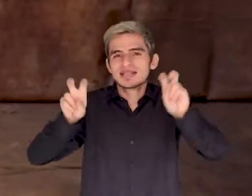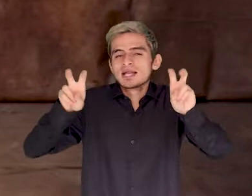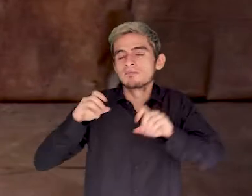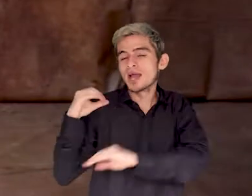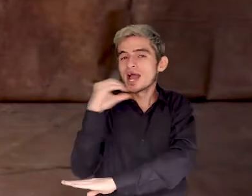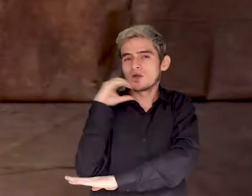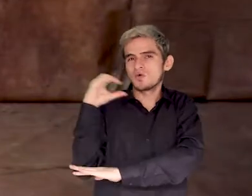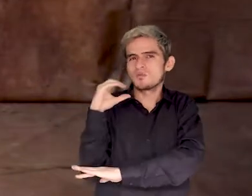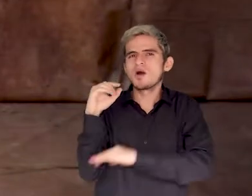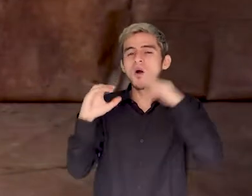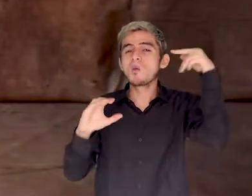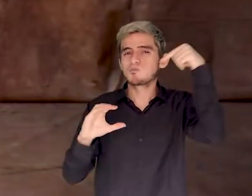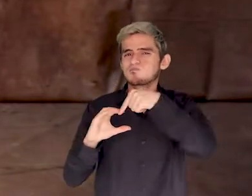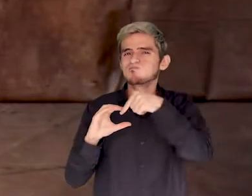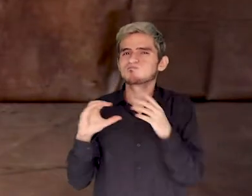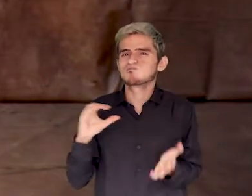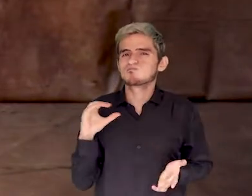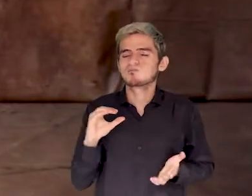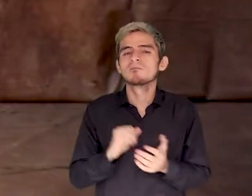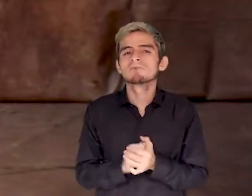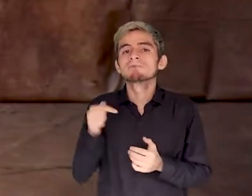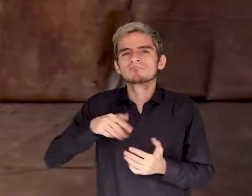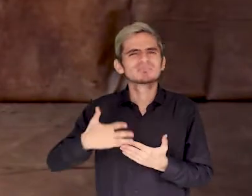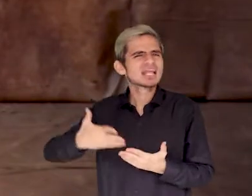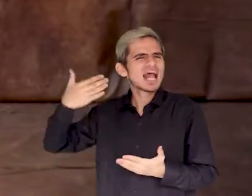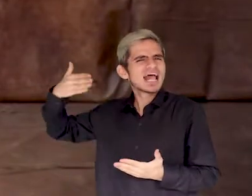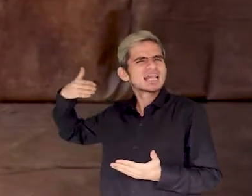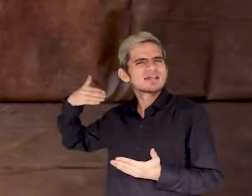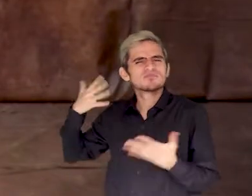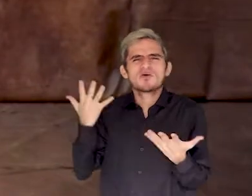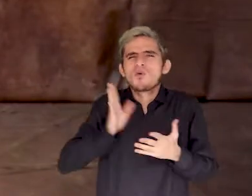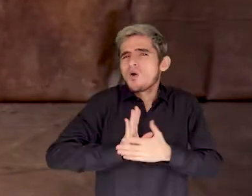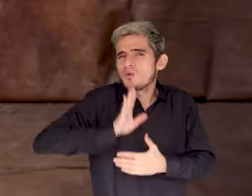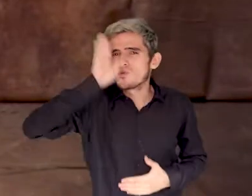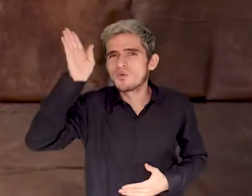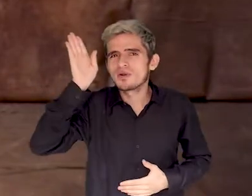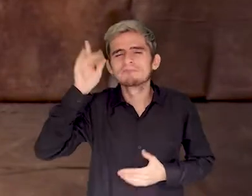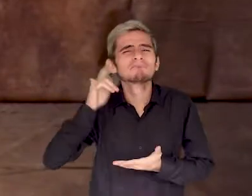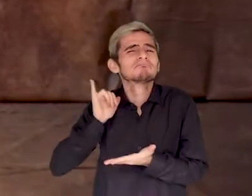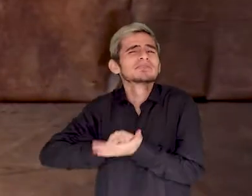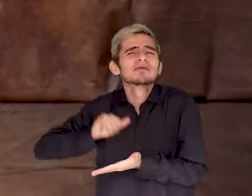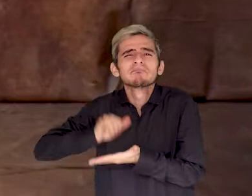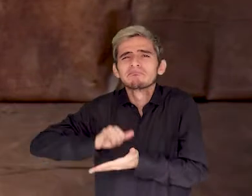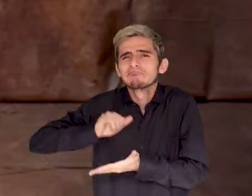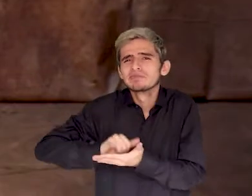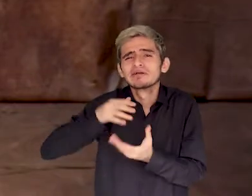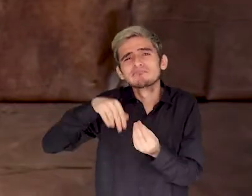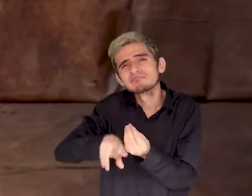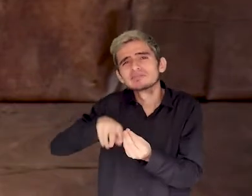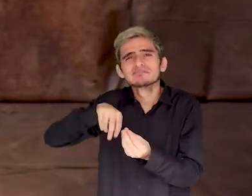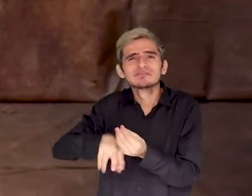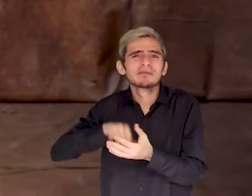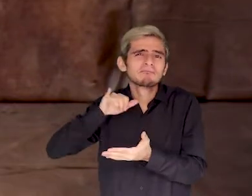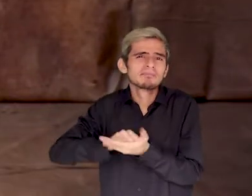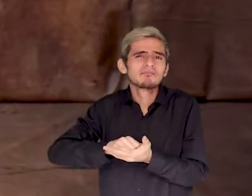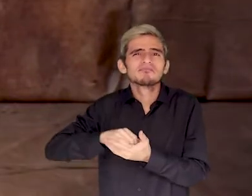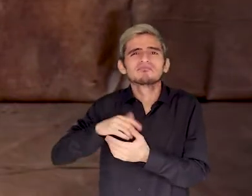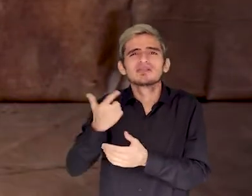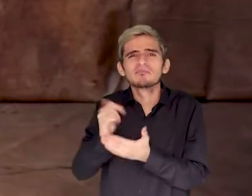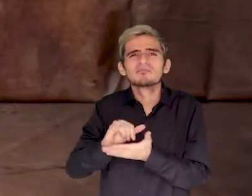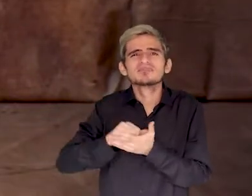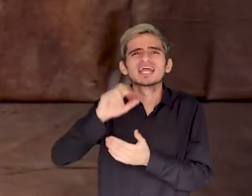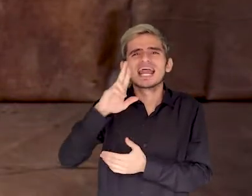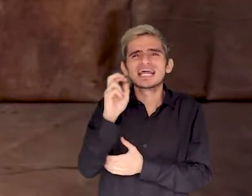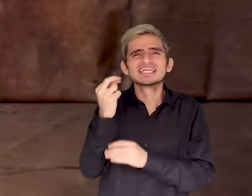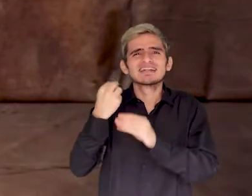cuentan. Nosotros venimos instalados desde las narrativas que tiene los medios masivos de comunicación, que son además los